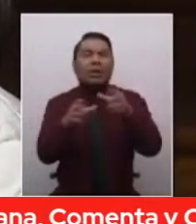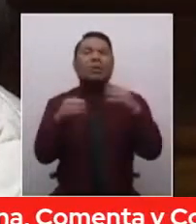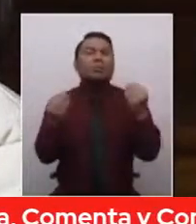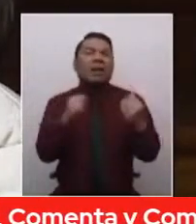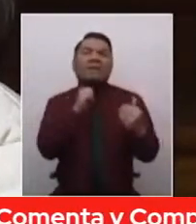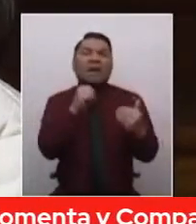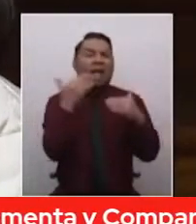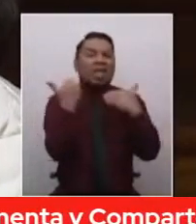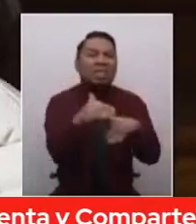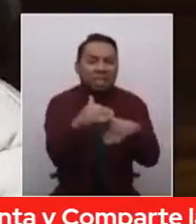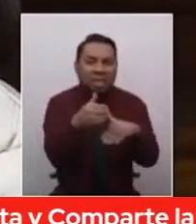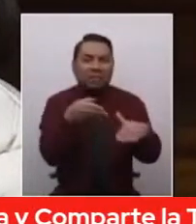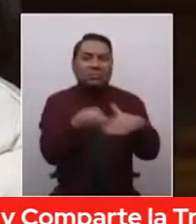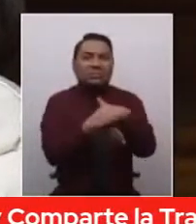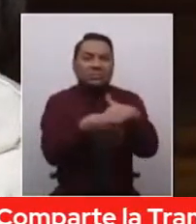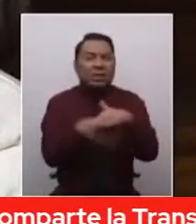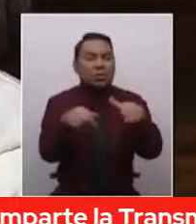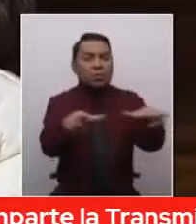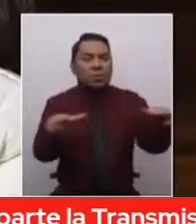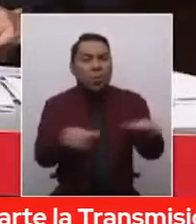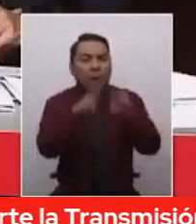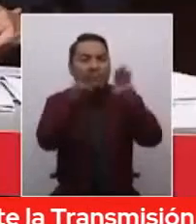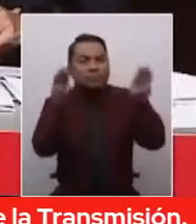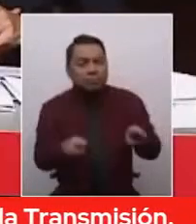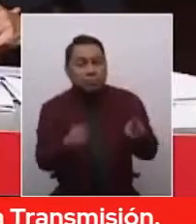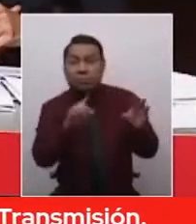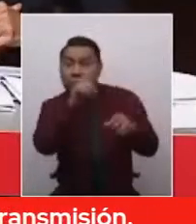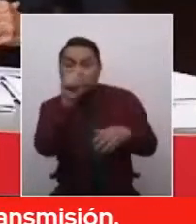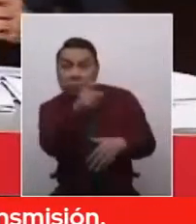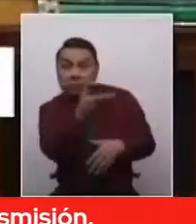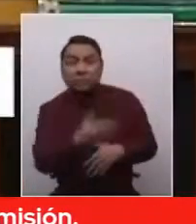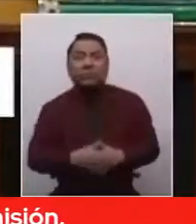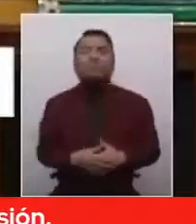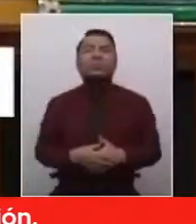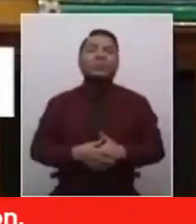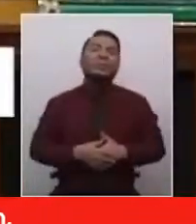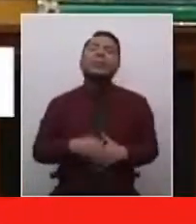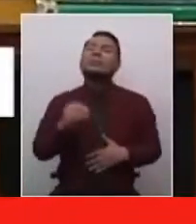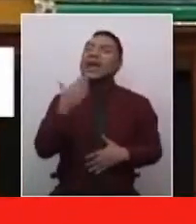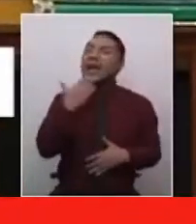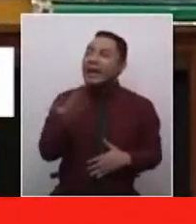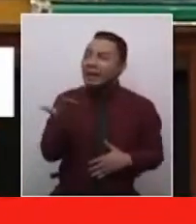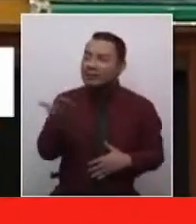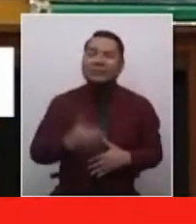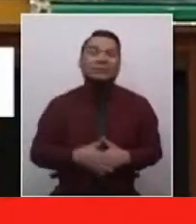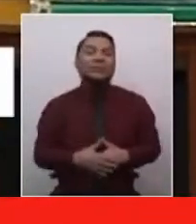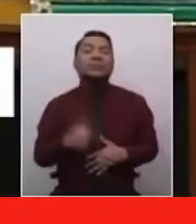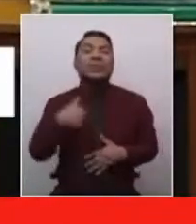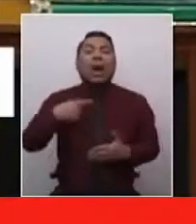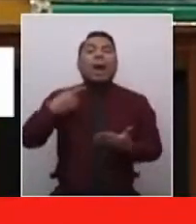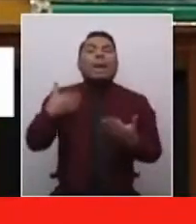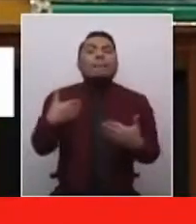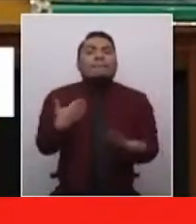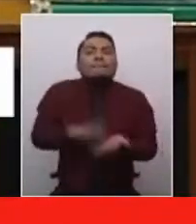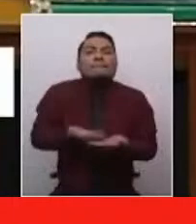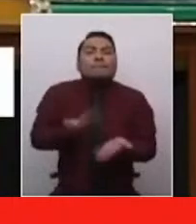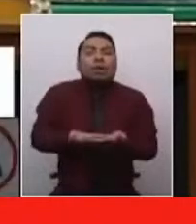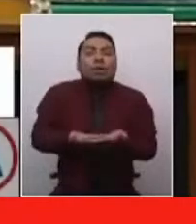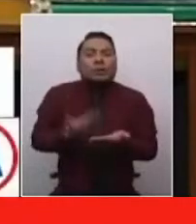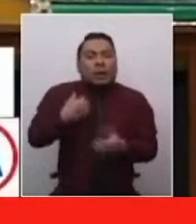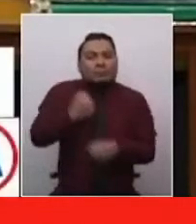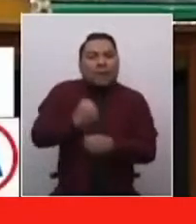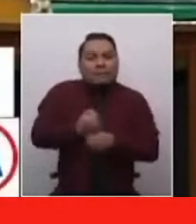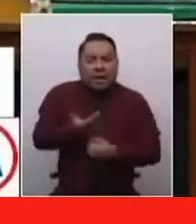limitada accesibilidad a estos espacios? Un minuto, candidato. Muchas gracias, Dayan. Nuestra propuesta es